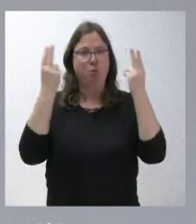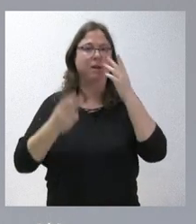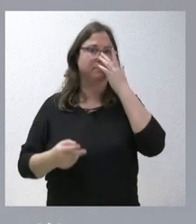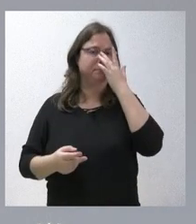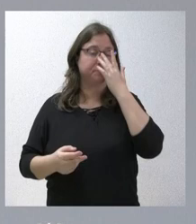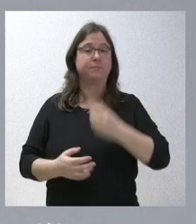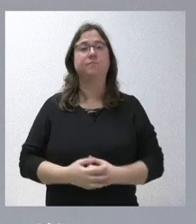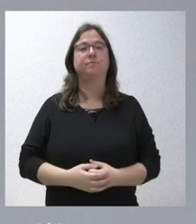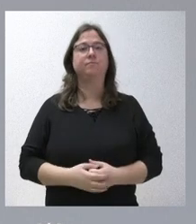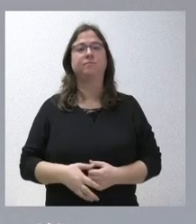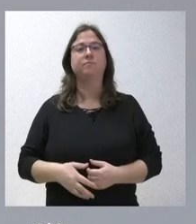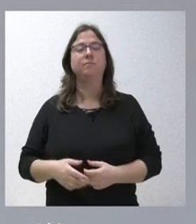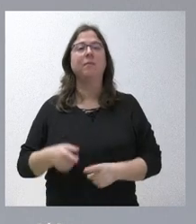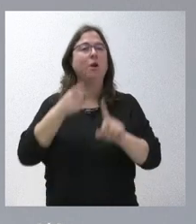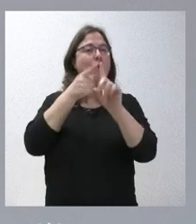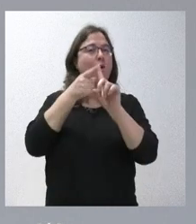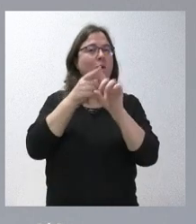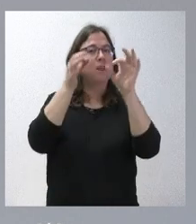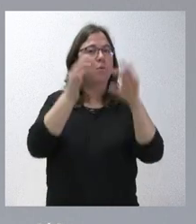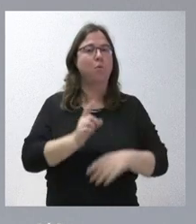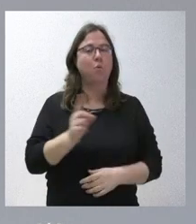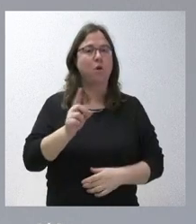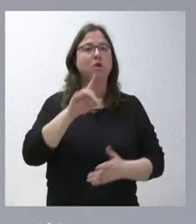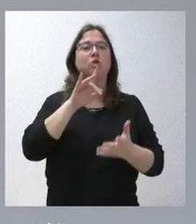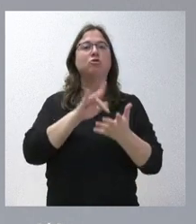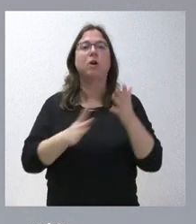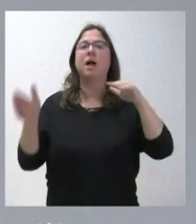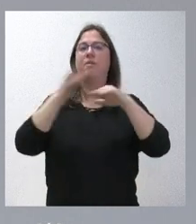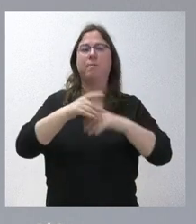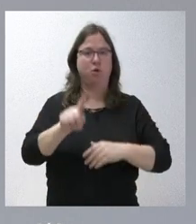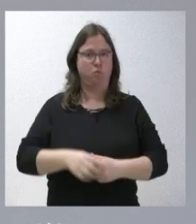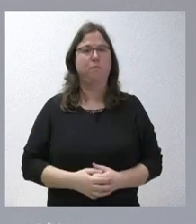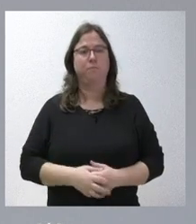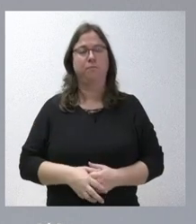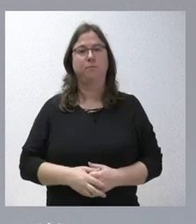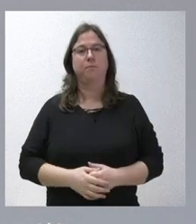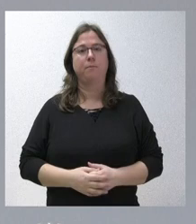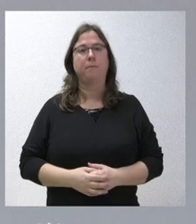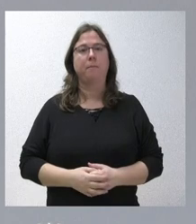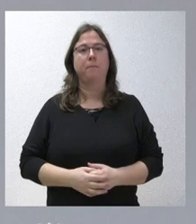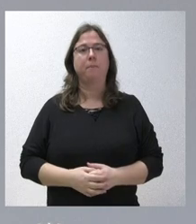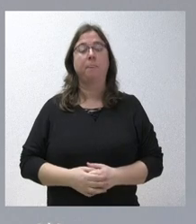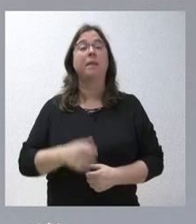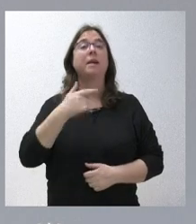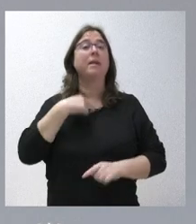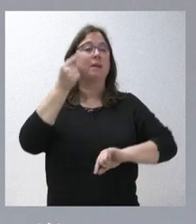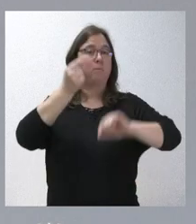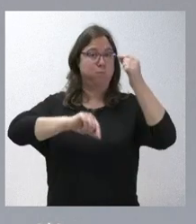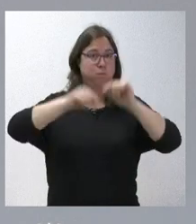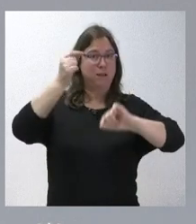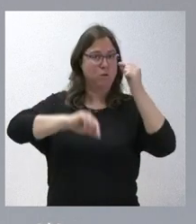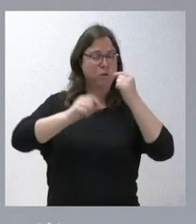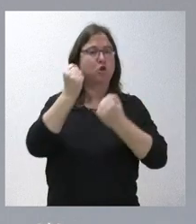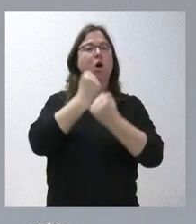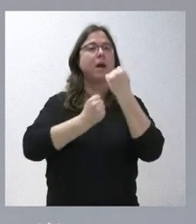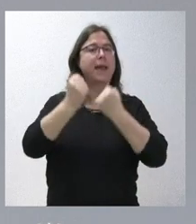y no persiguiendo los mismos fines no se produce ese solapamiento respecto al presupuesto cuantificación económica